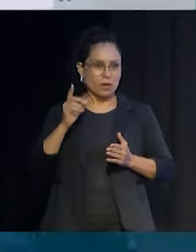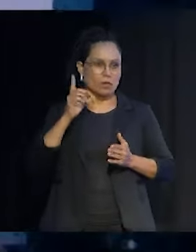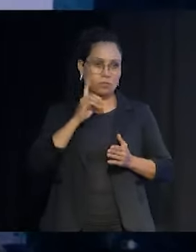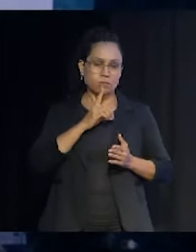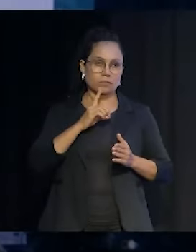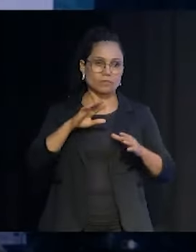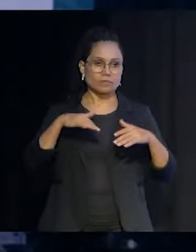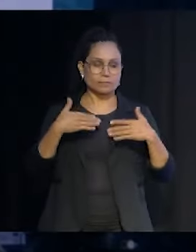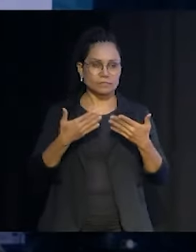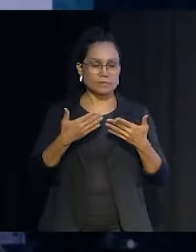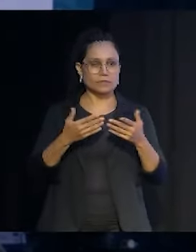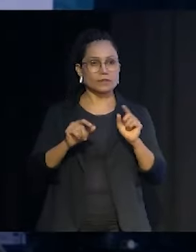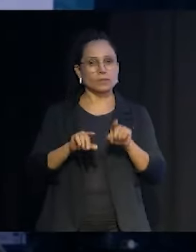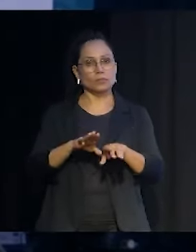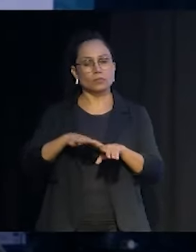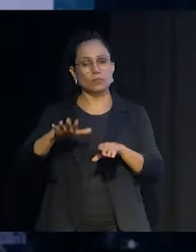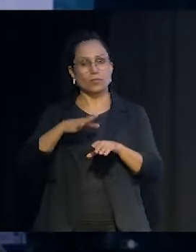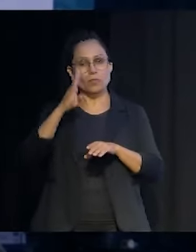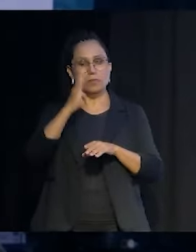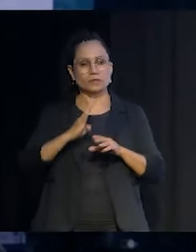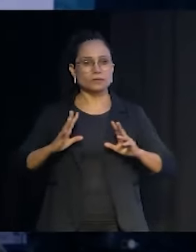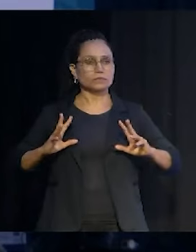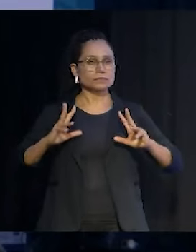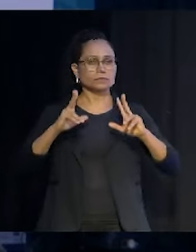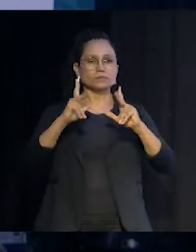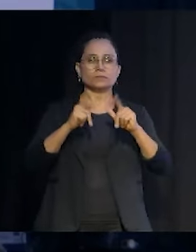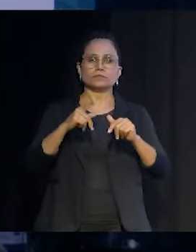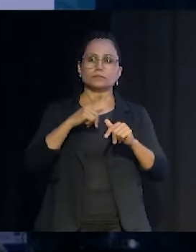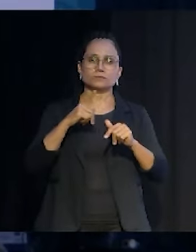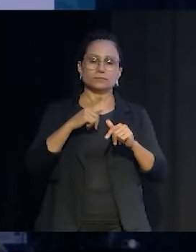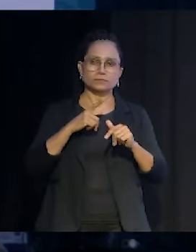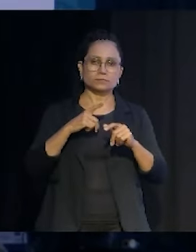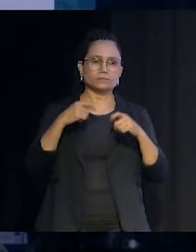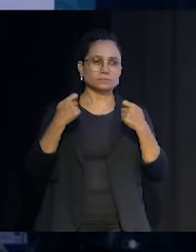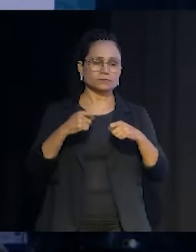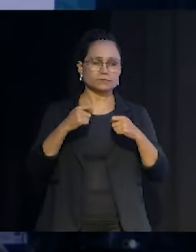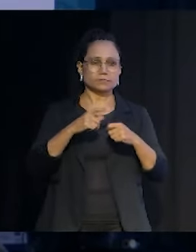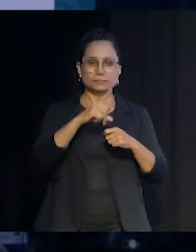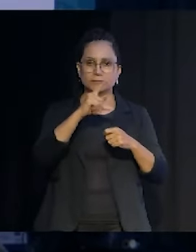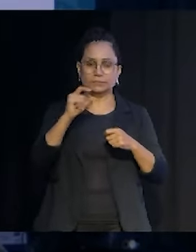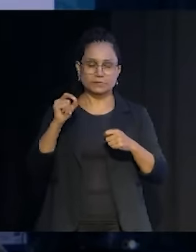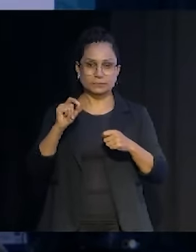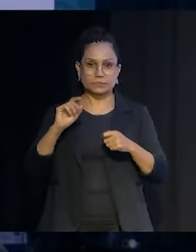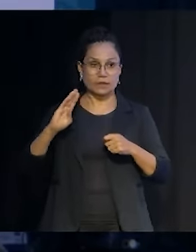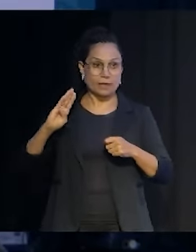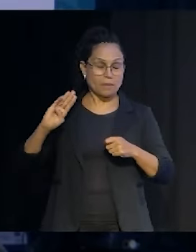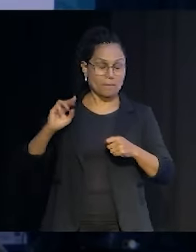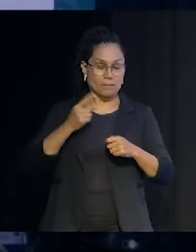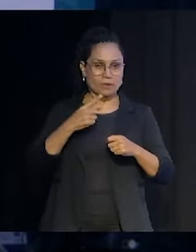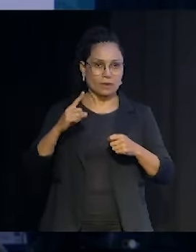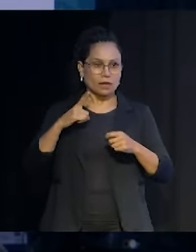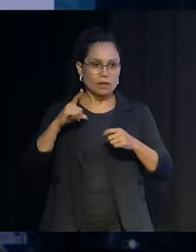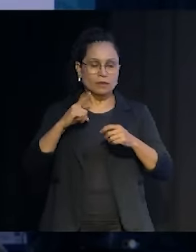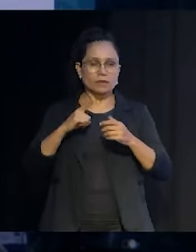y Brasil tiene un punto negativo en el sector. Todo el mundo tuvo un saldo